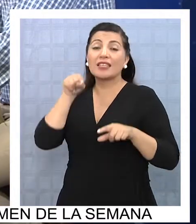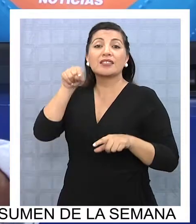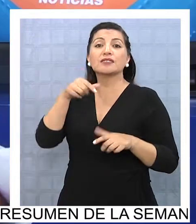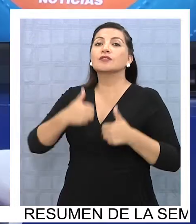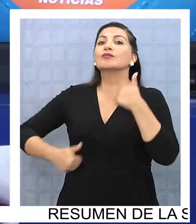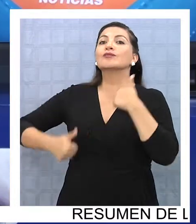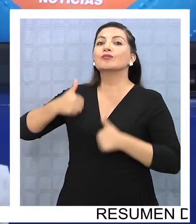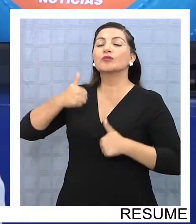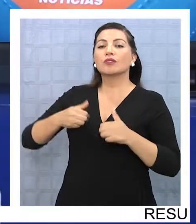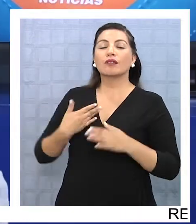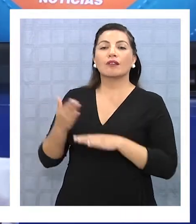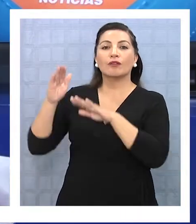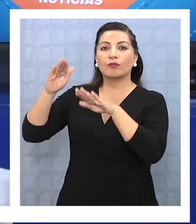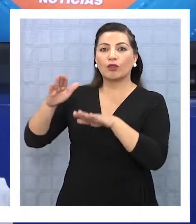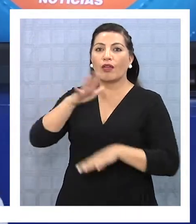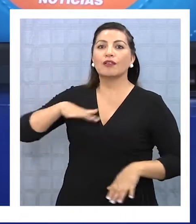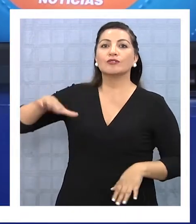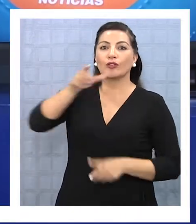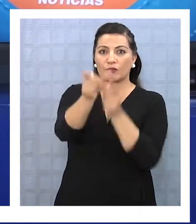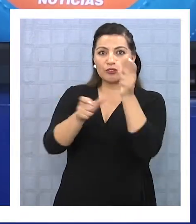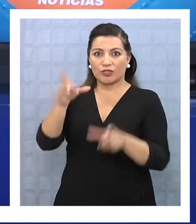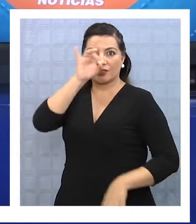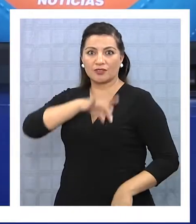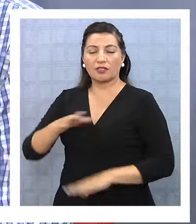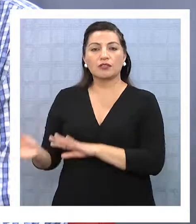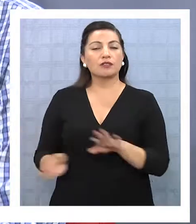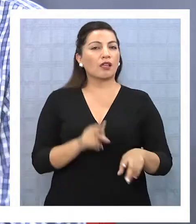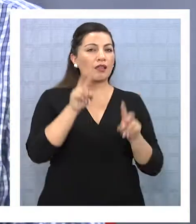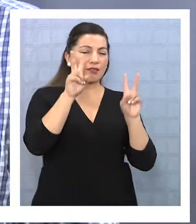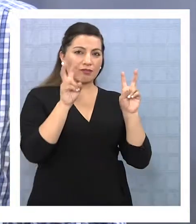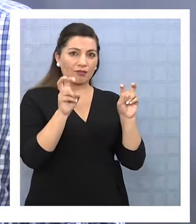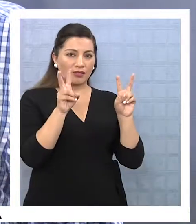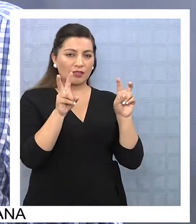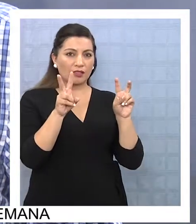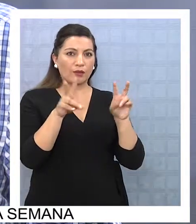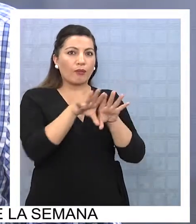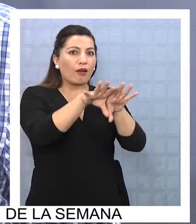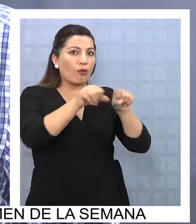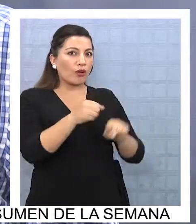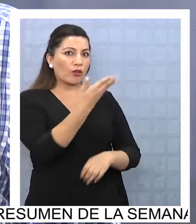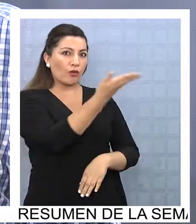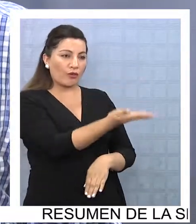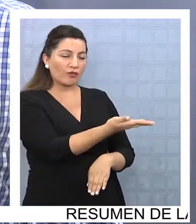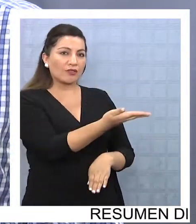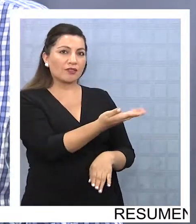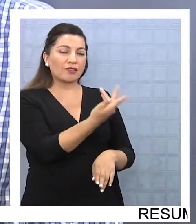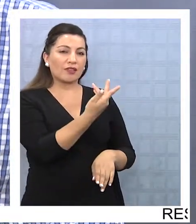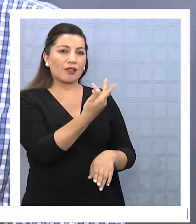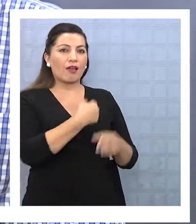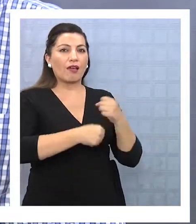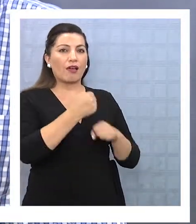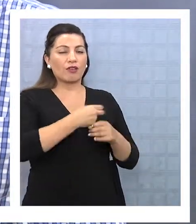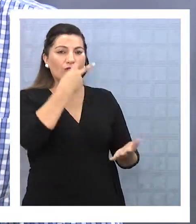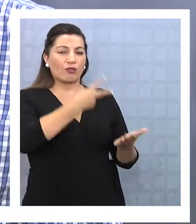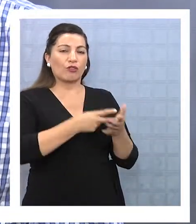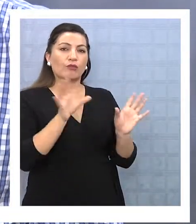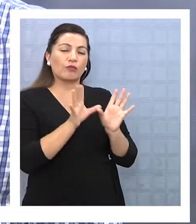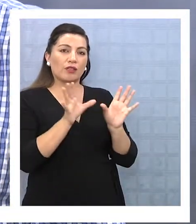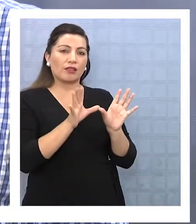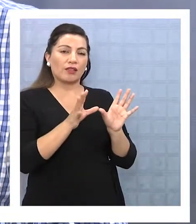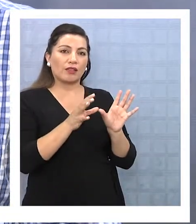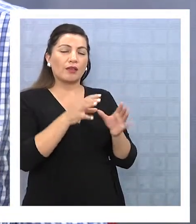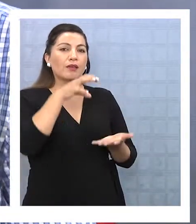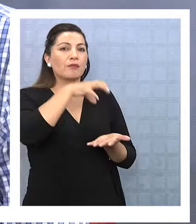y que la competencia favorezca a todos los chilenos. En términos de los compromisos que usted sostuvo, digamos, el año 2010 para